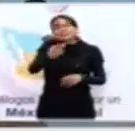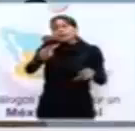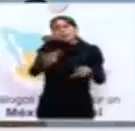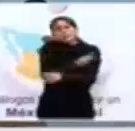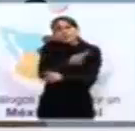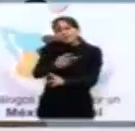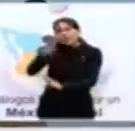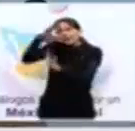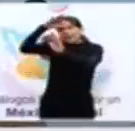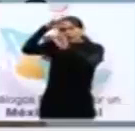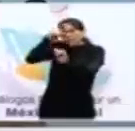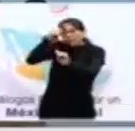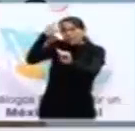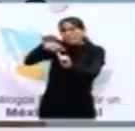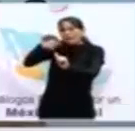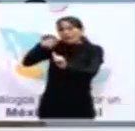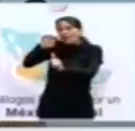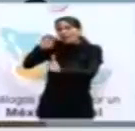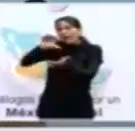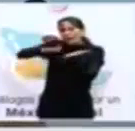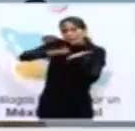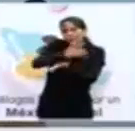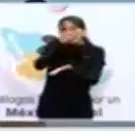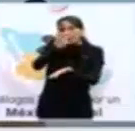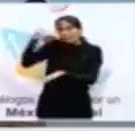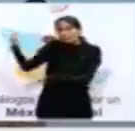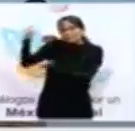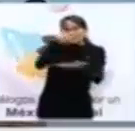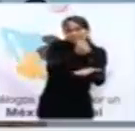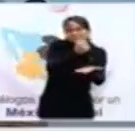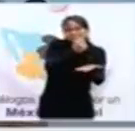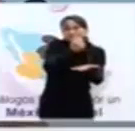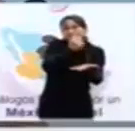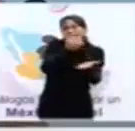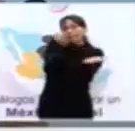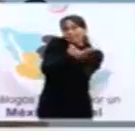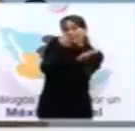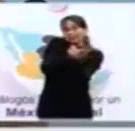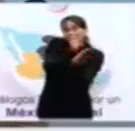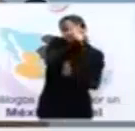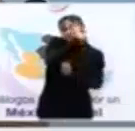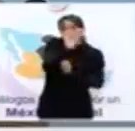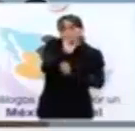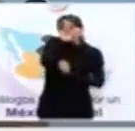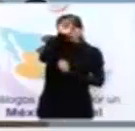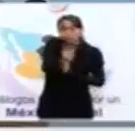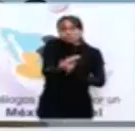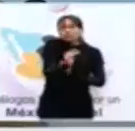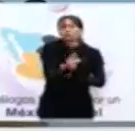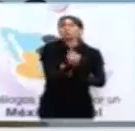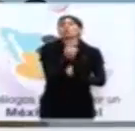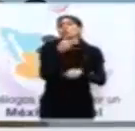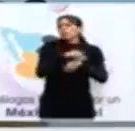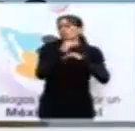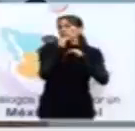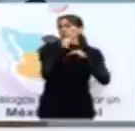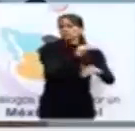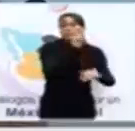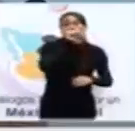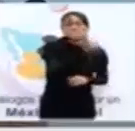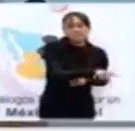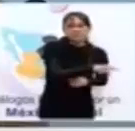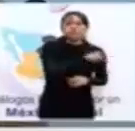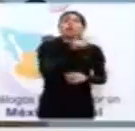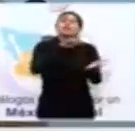¿sí? El presidente se comprometió, ¿no?, a tasas de interés de un solo dígito, ¿sí?, a generar un producto especial para